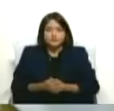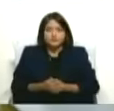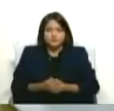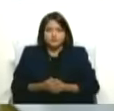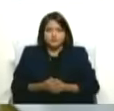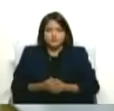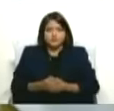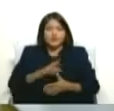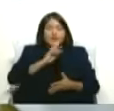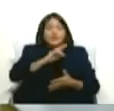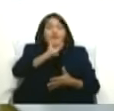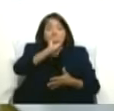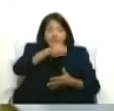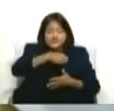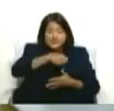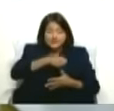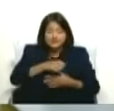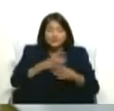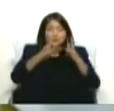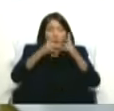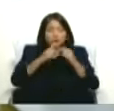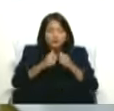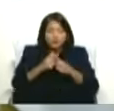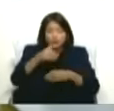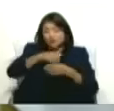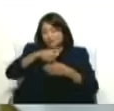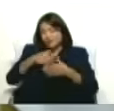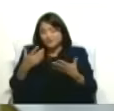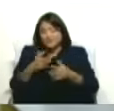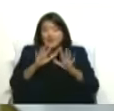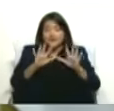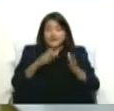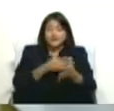La opción del sí obtuvo